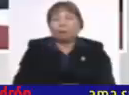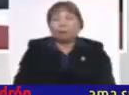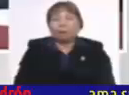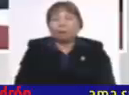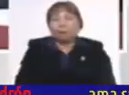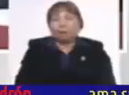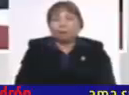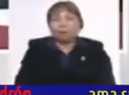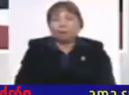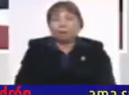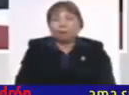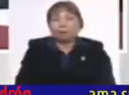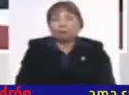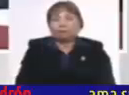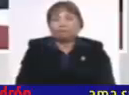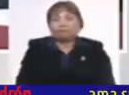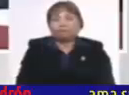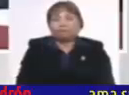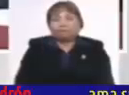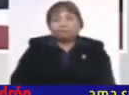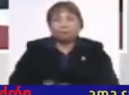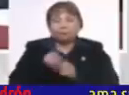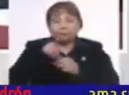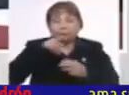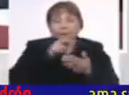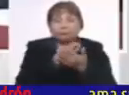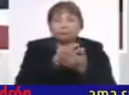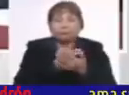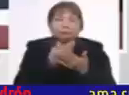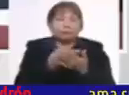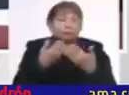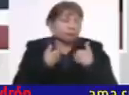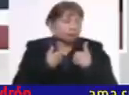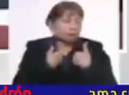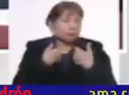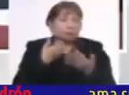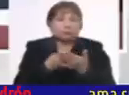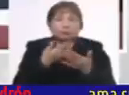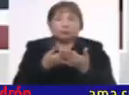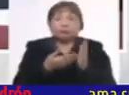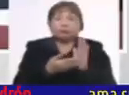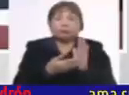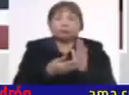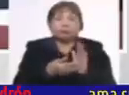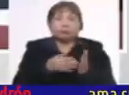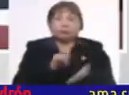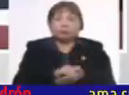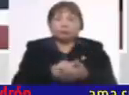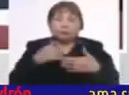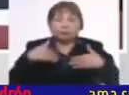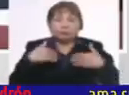este tipo de incomodidades que usted se refiere obtendría algunas pruebas que